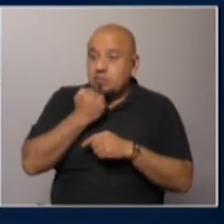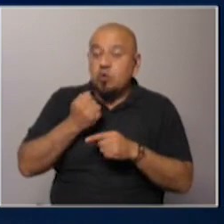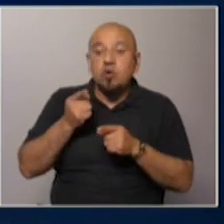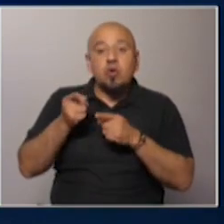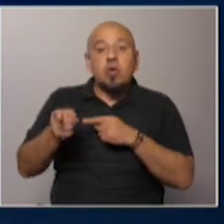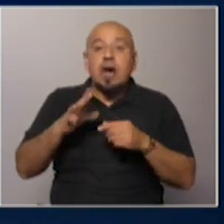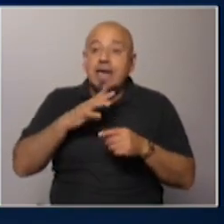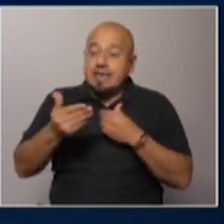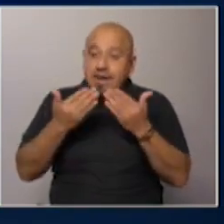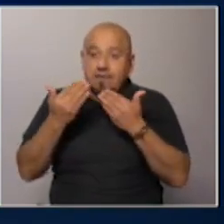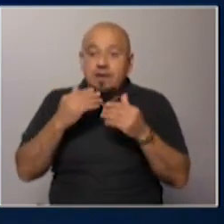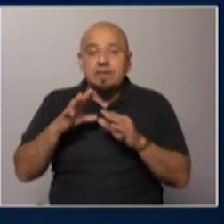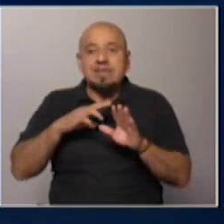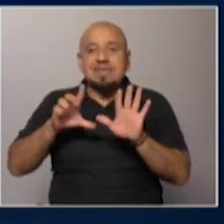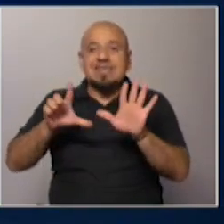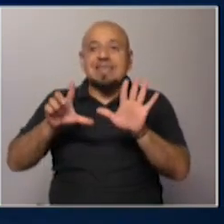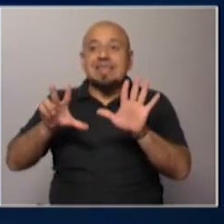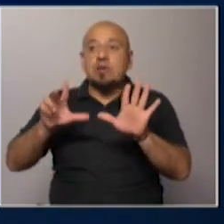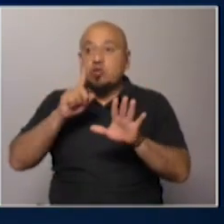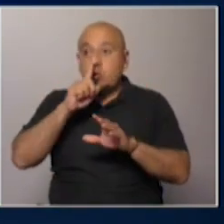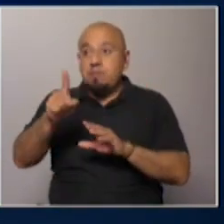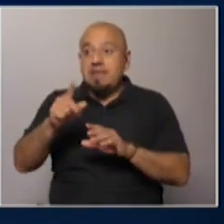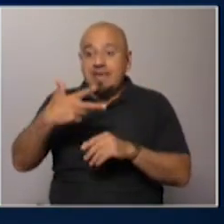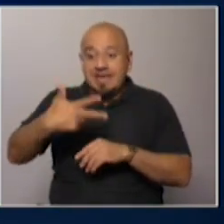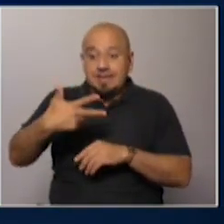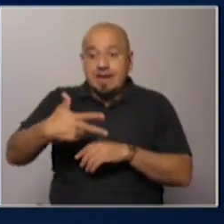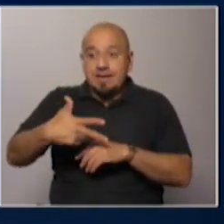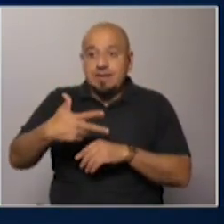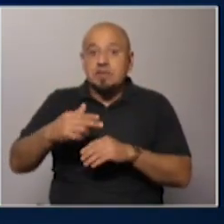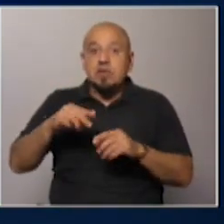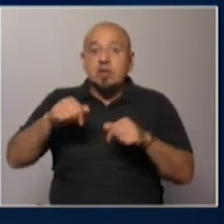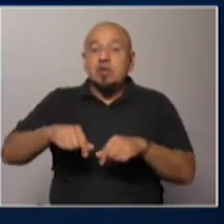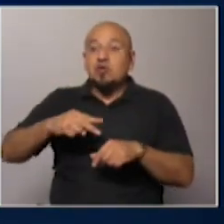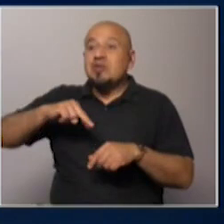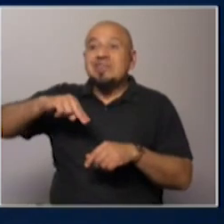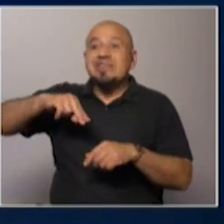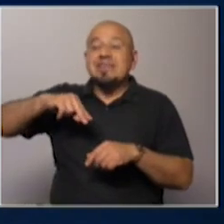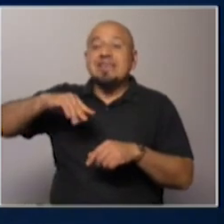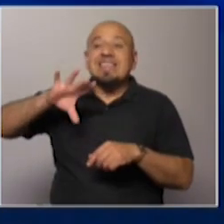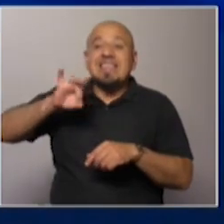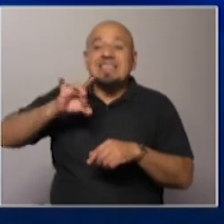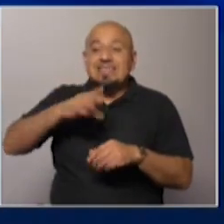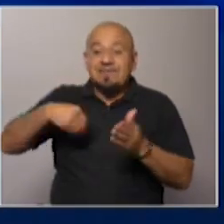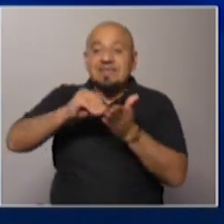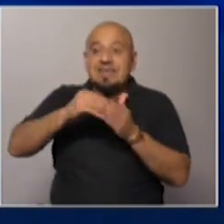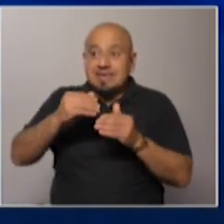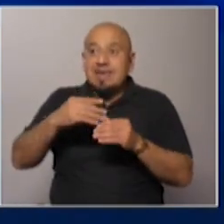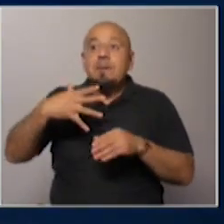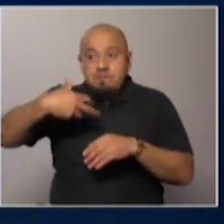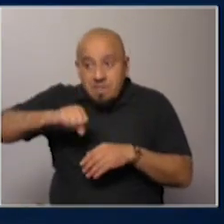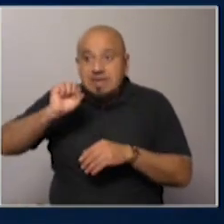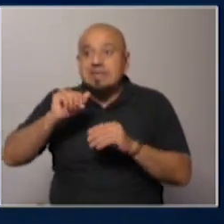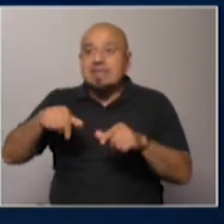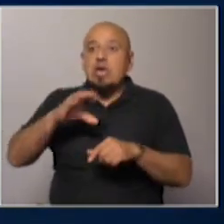tenemos que hablar de 78 mil hectáreas hoy se ha duplicado y no otra que duplicado 15 veces más de hectáreas cultivadas